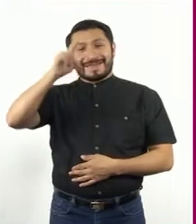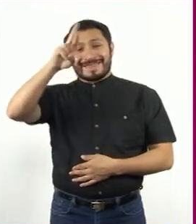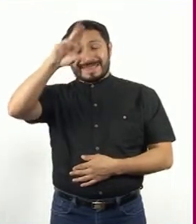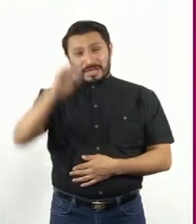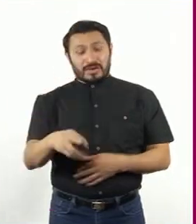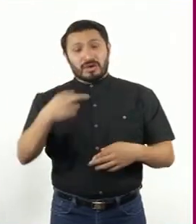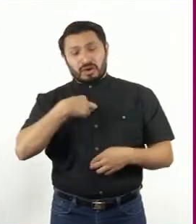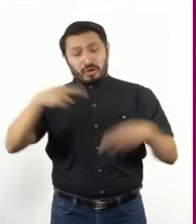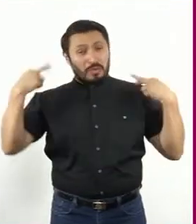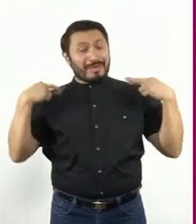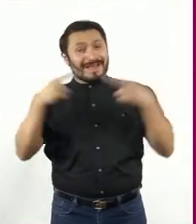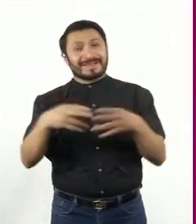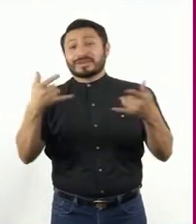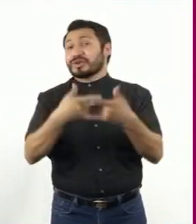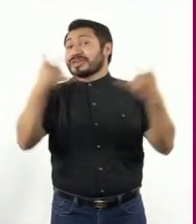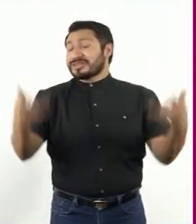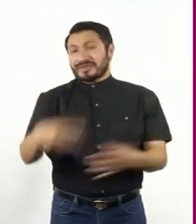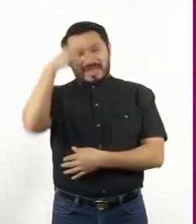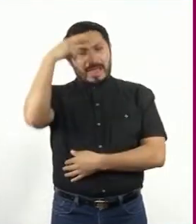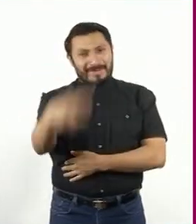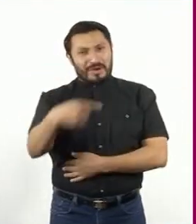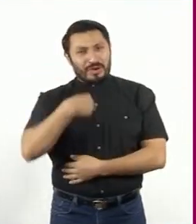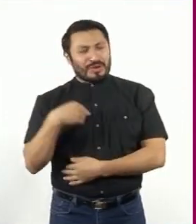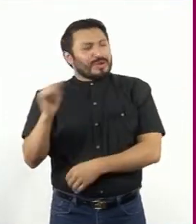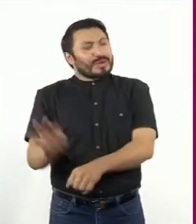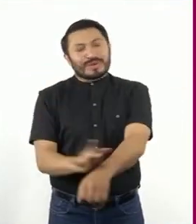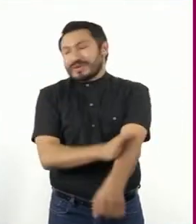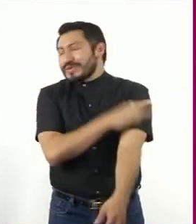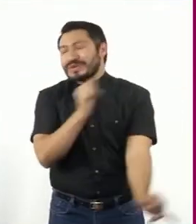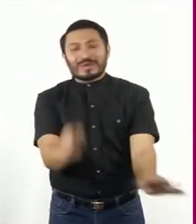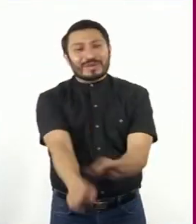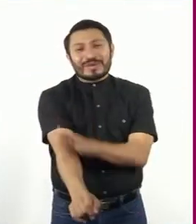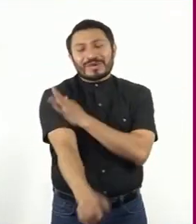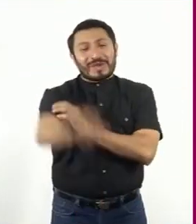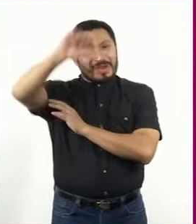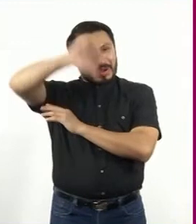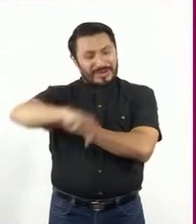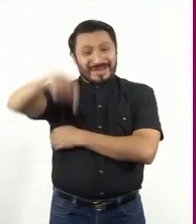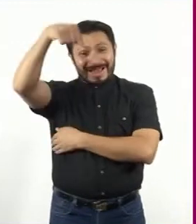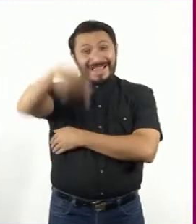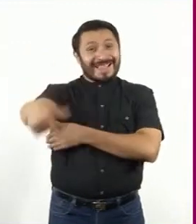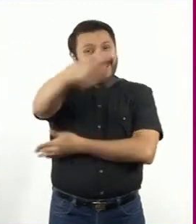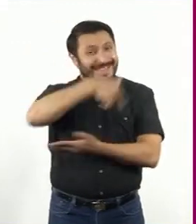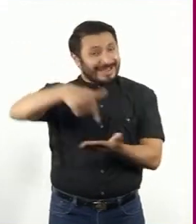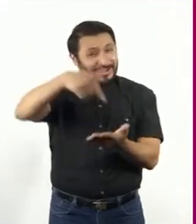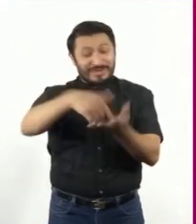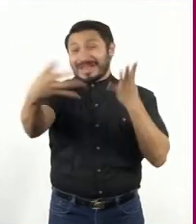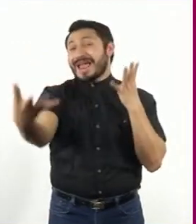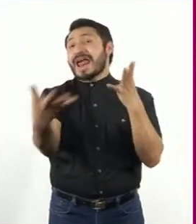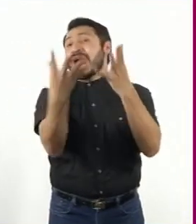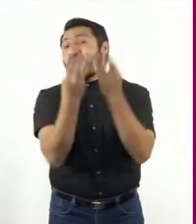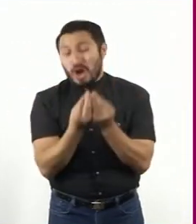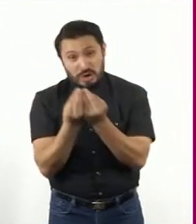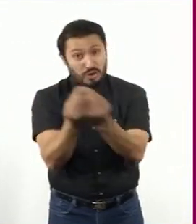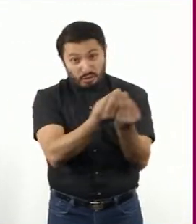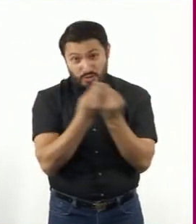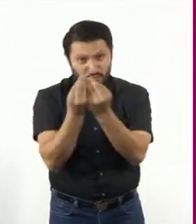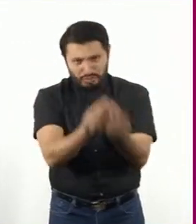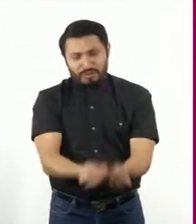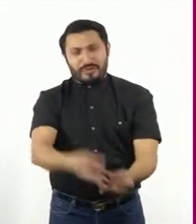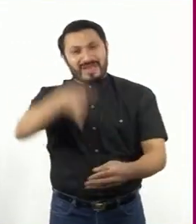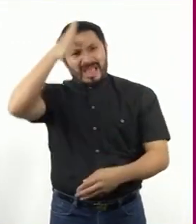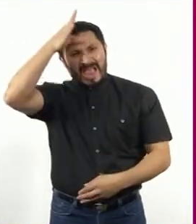asignatura Historia de México. Me siento muy entusiasmado de acompañarles en este espacio para que juntos sigamos adquiriendo